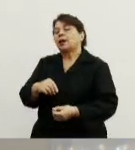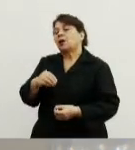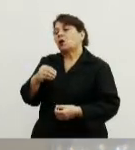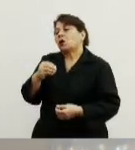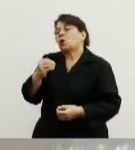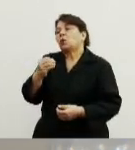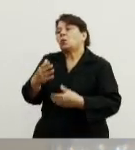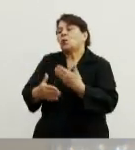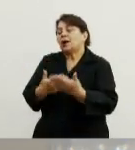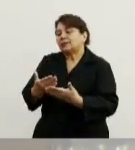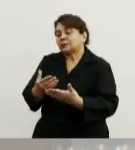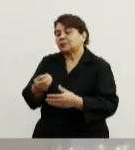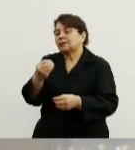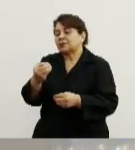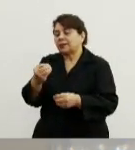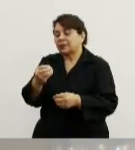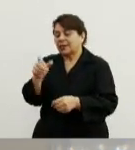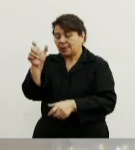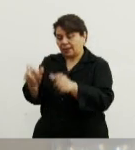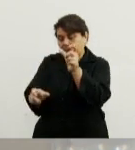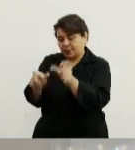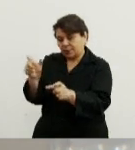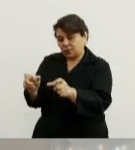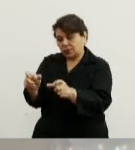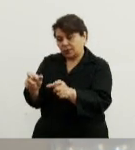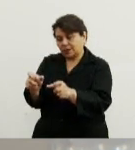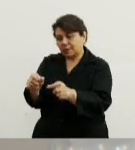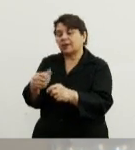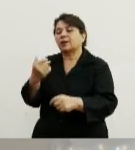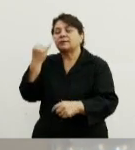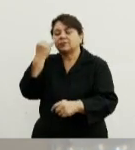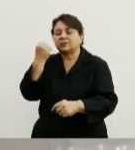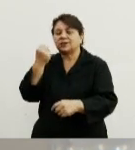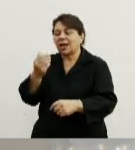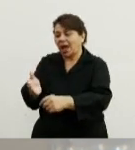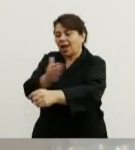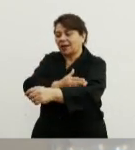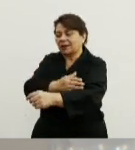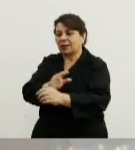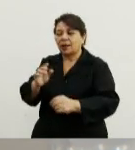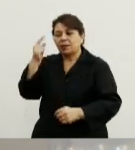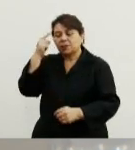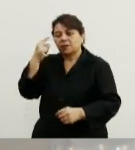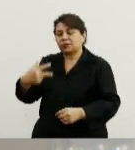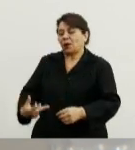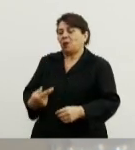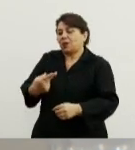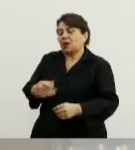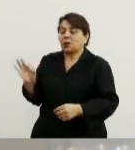se seguirá desarrollando la atención a las personas que tienen cirugías programadas o que deben seguir en tratamiento